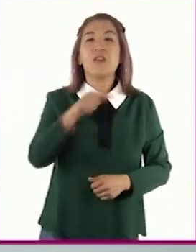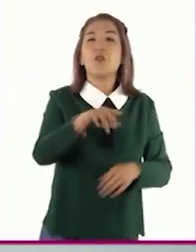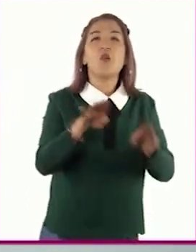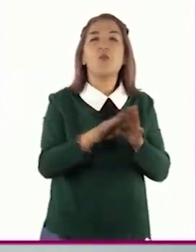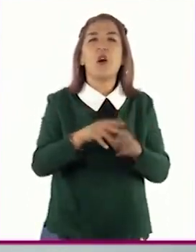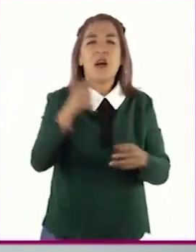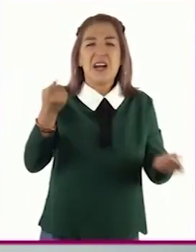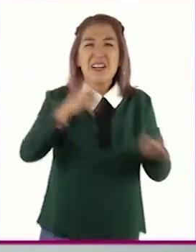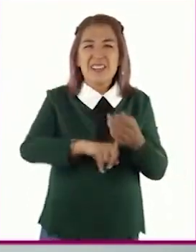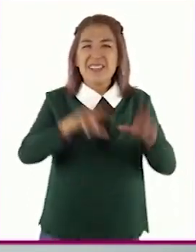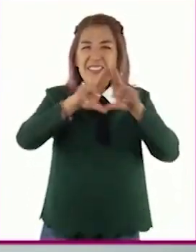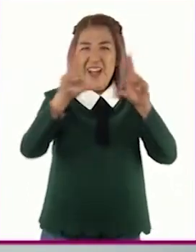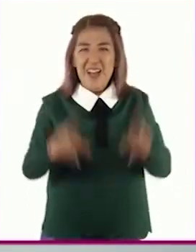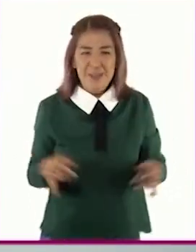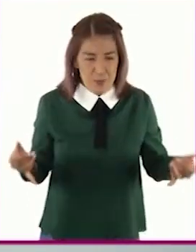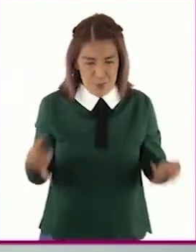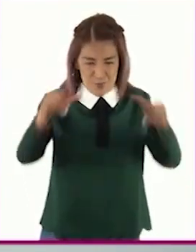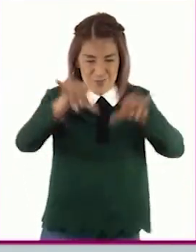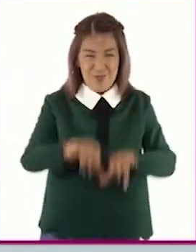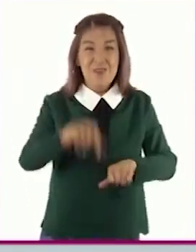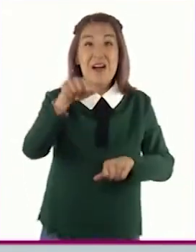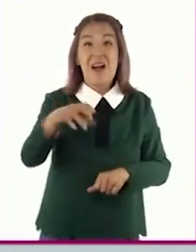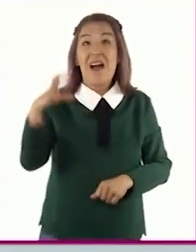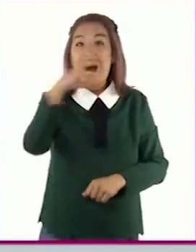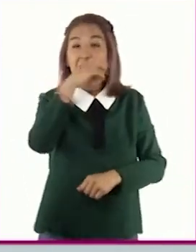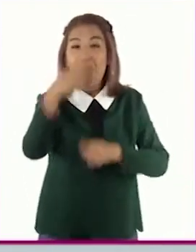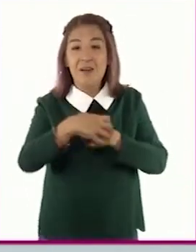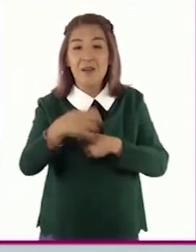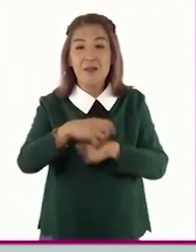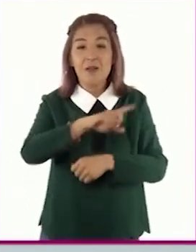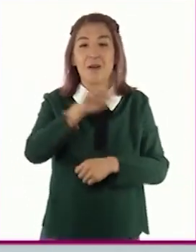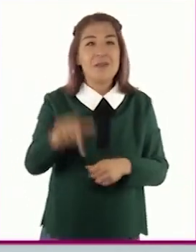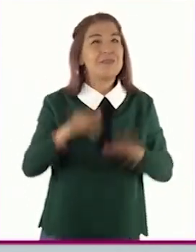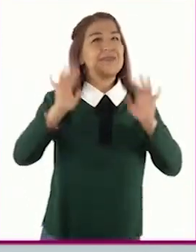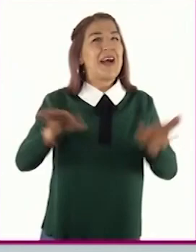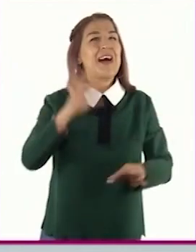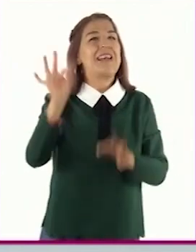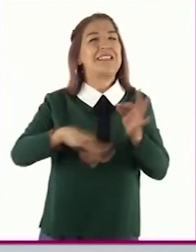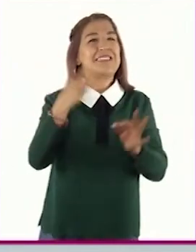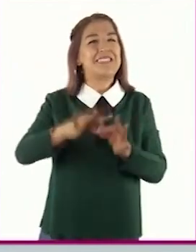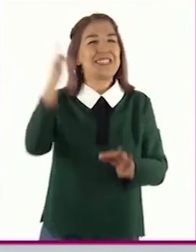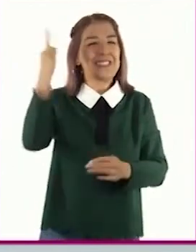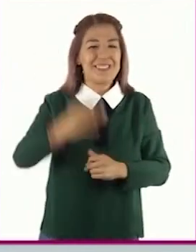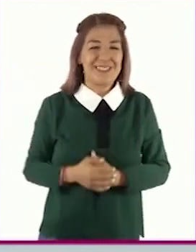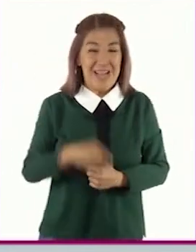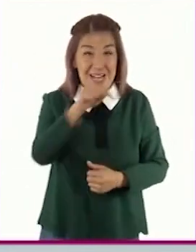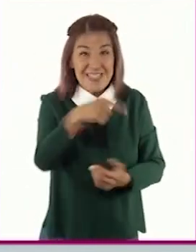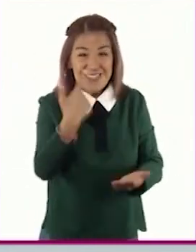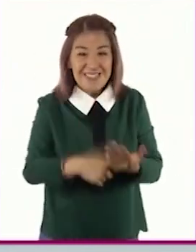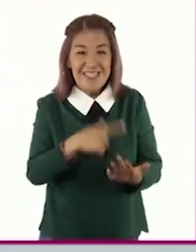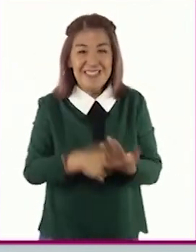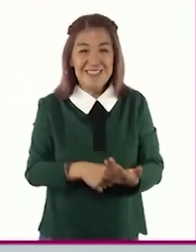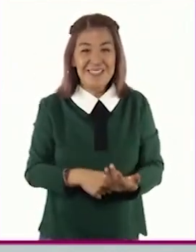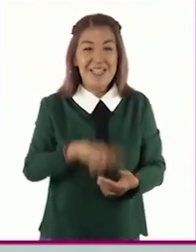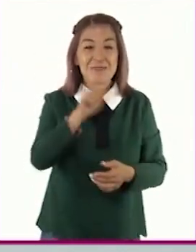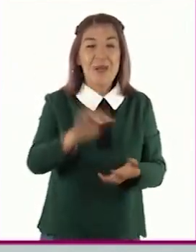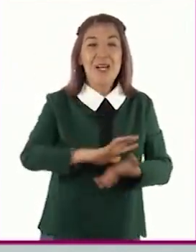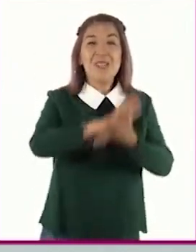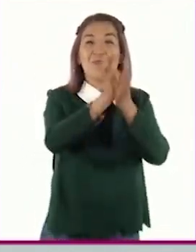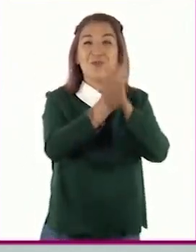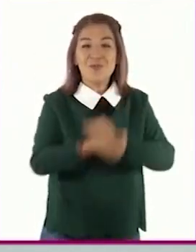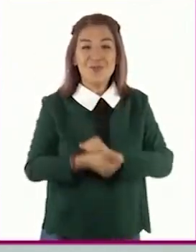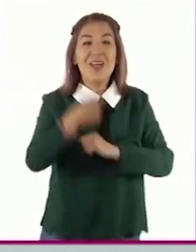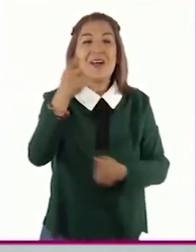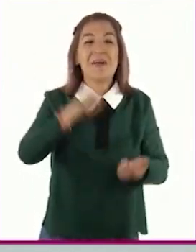los hielos por la superficie del caldo y ¡voilà! Tenemos la grasa que se precipitó en la